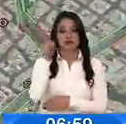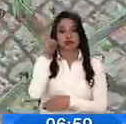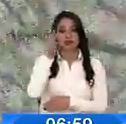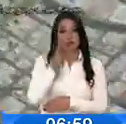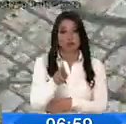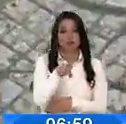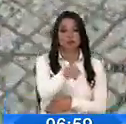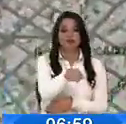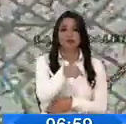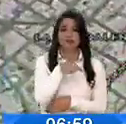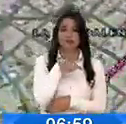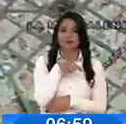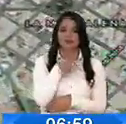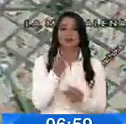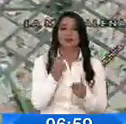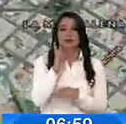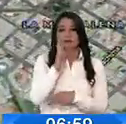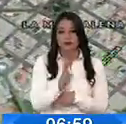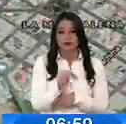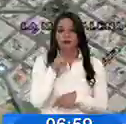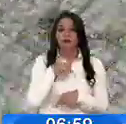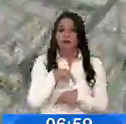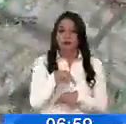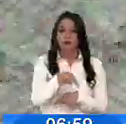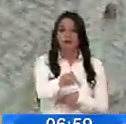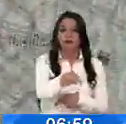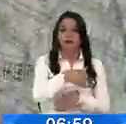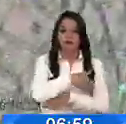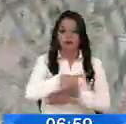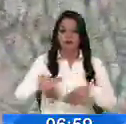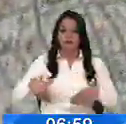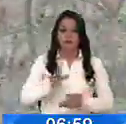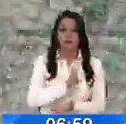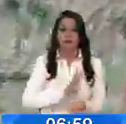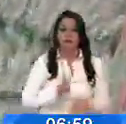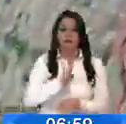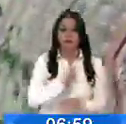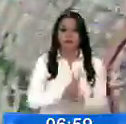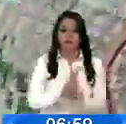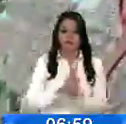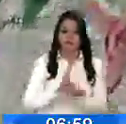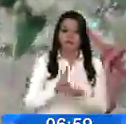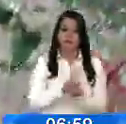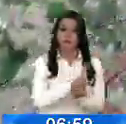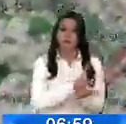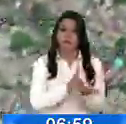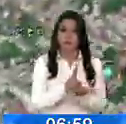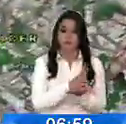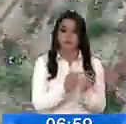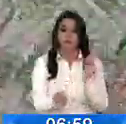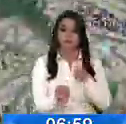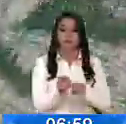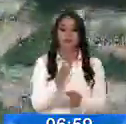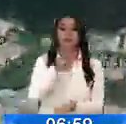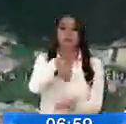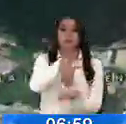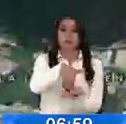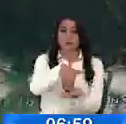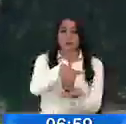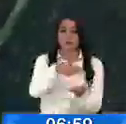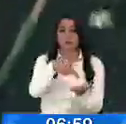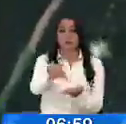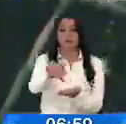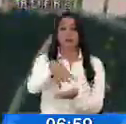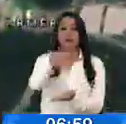muchísimo tráfico que está concluye en la vida programa miren ustedes de la vida flora hacia el centro de la ciudad y de ahí hacia